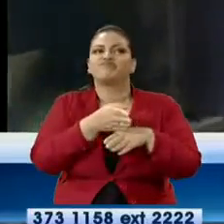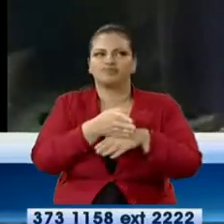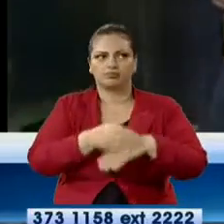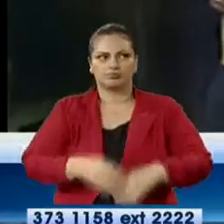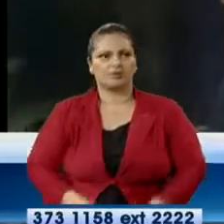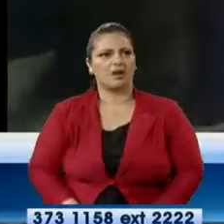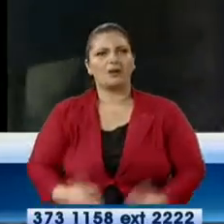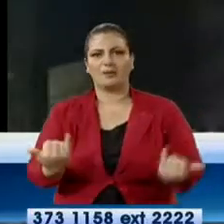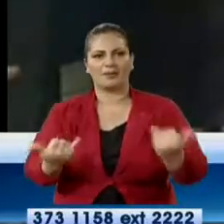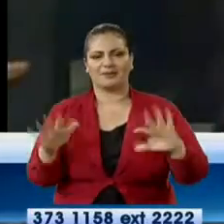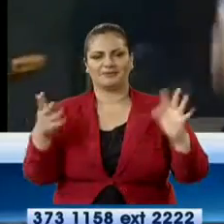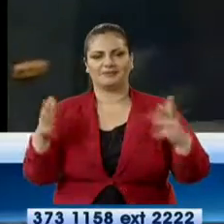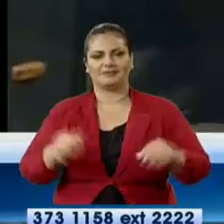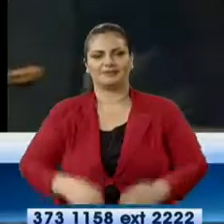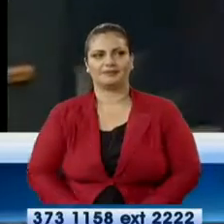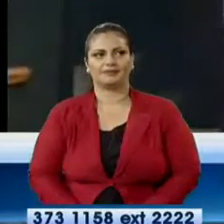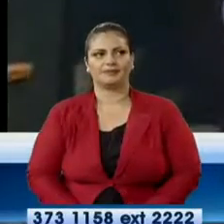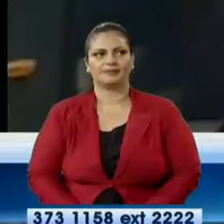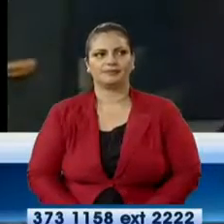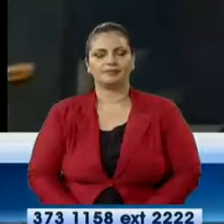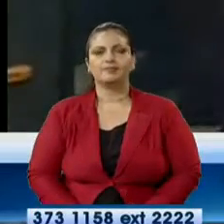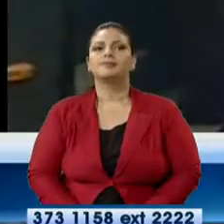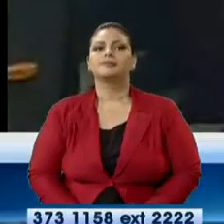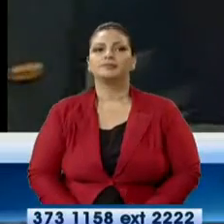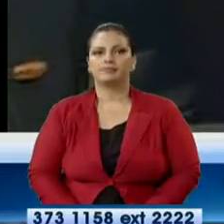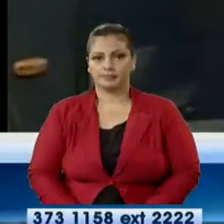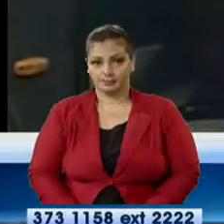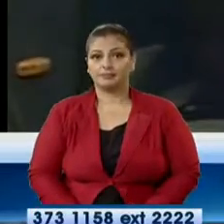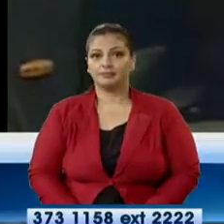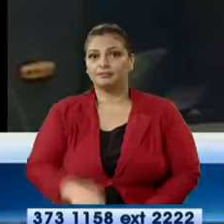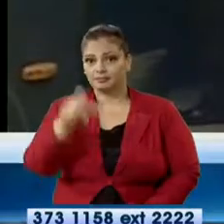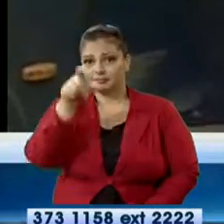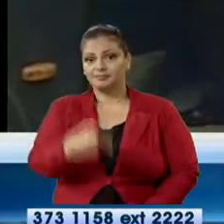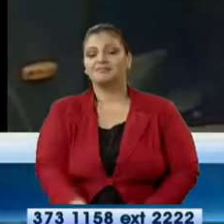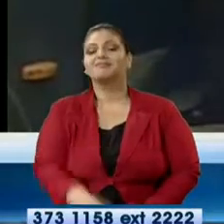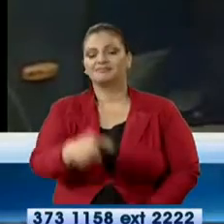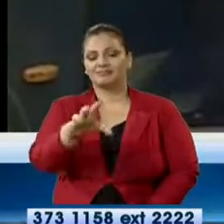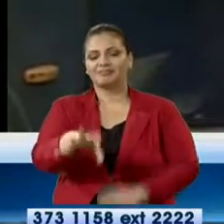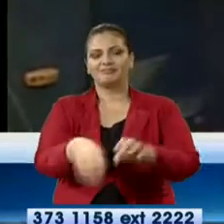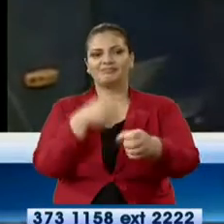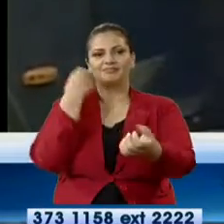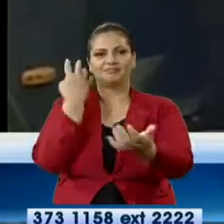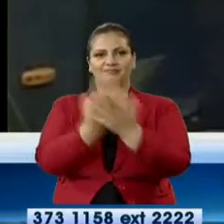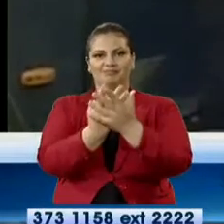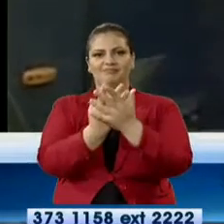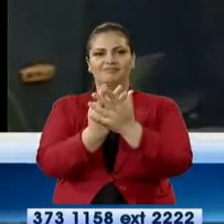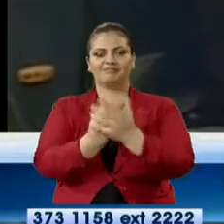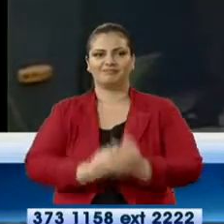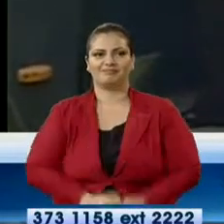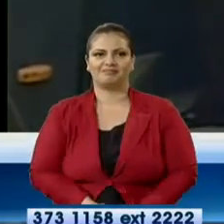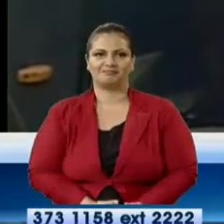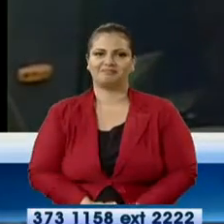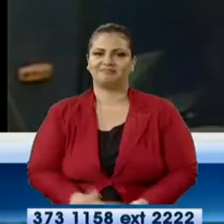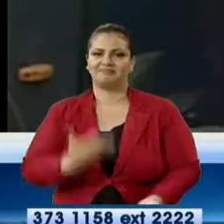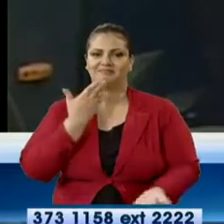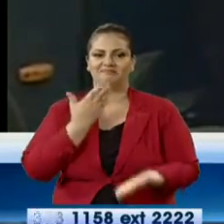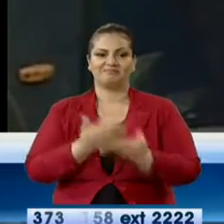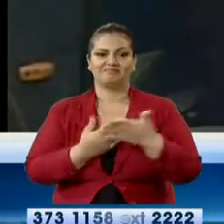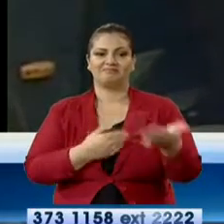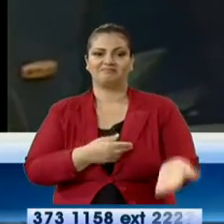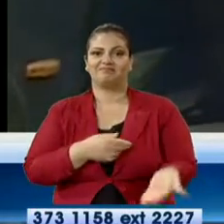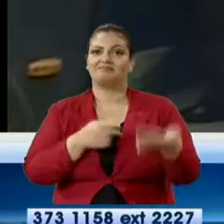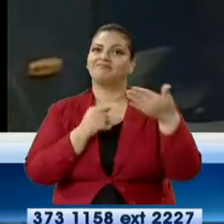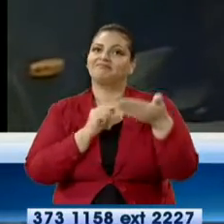con antecedentes, perdón, con boleta de captura vigente. Y eso se ha logrado gracias a esta herramienta,